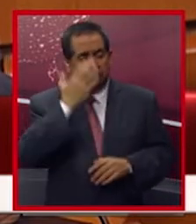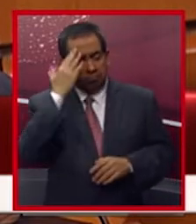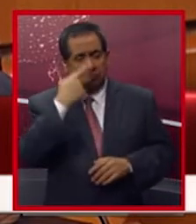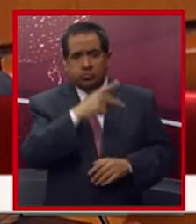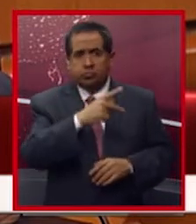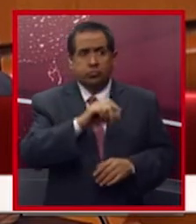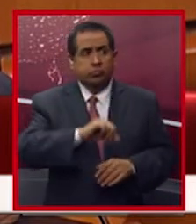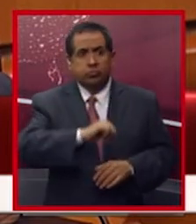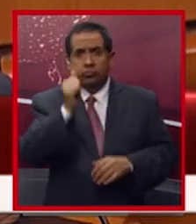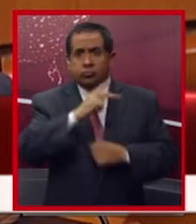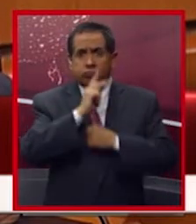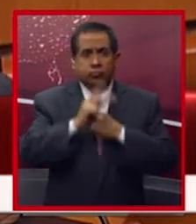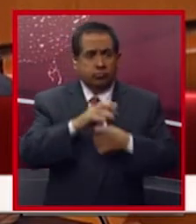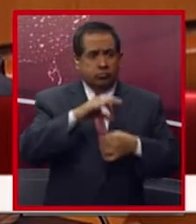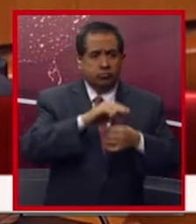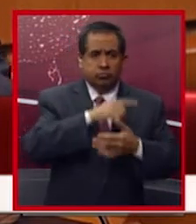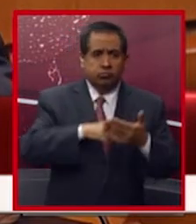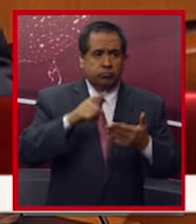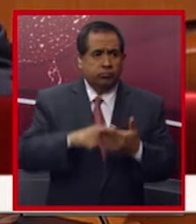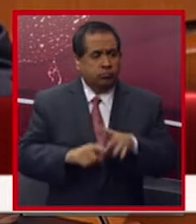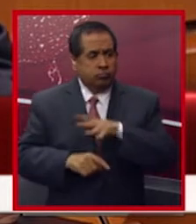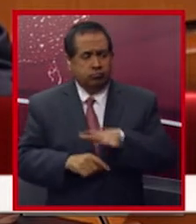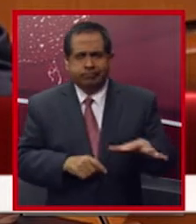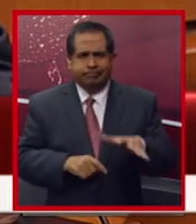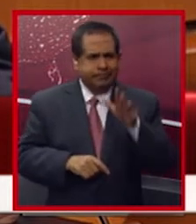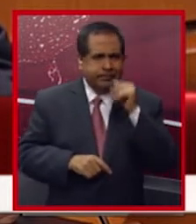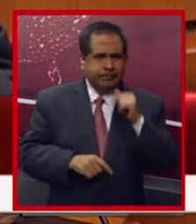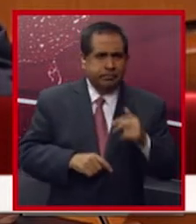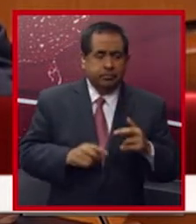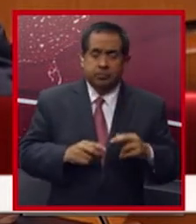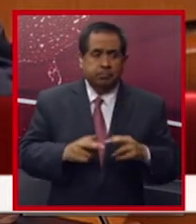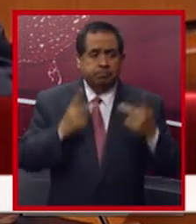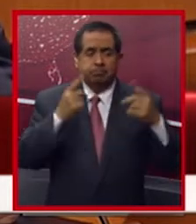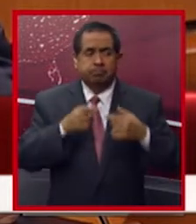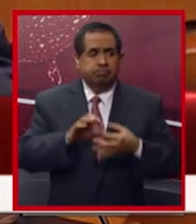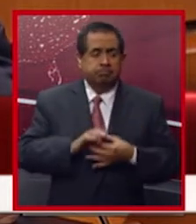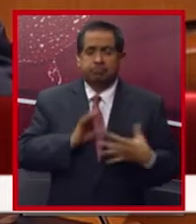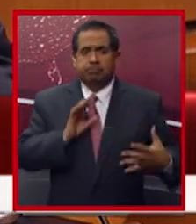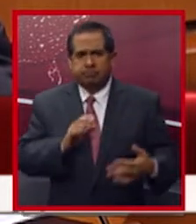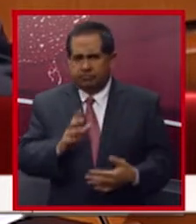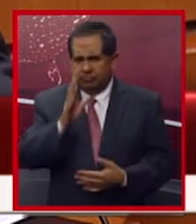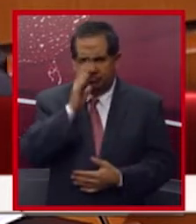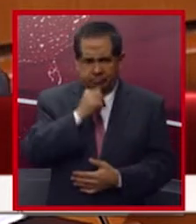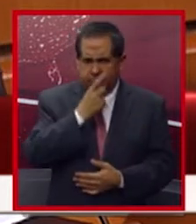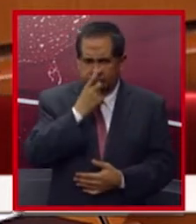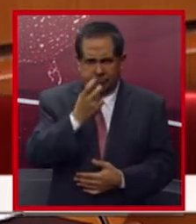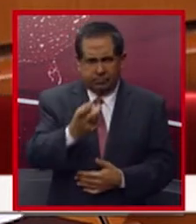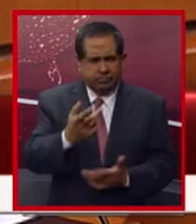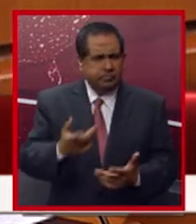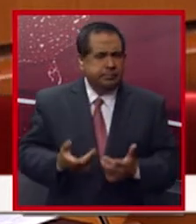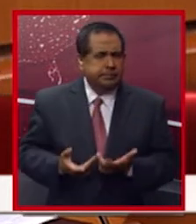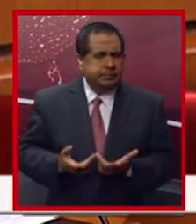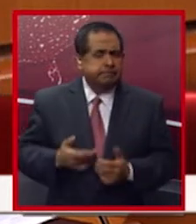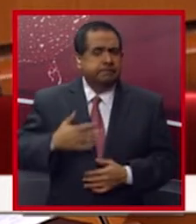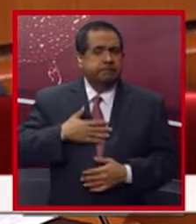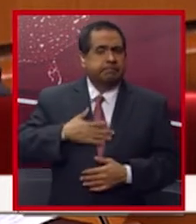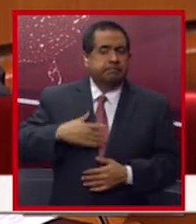de otro país, mucho menos por romper relaciones diplomáticas. El gobierno